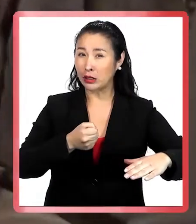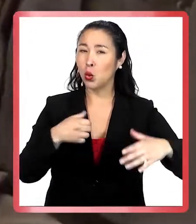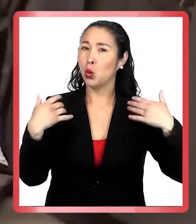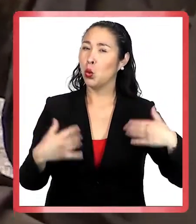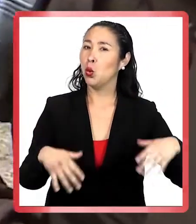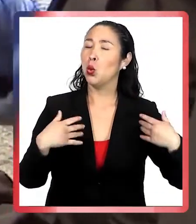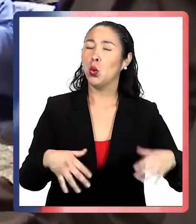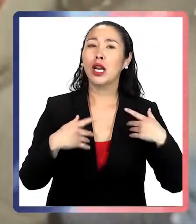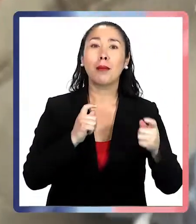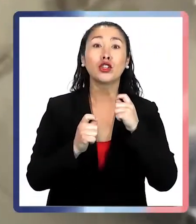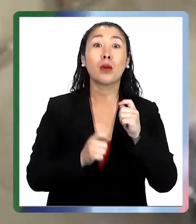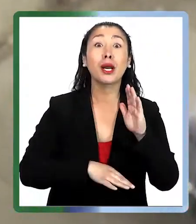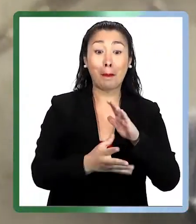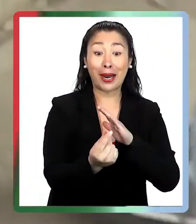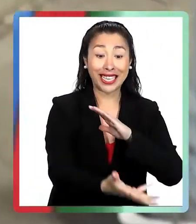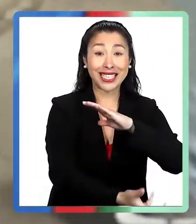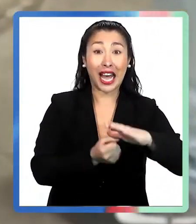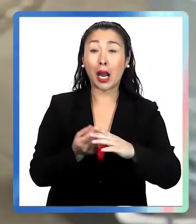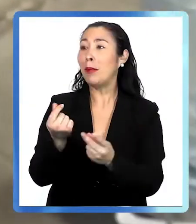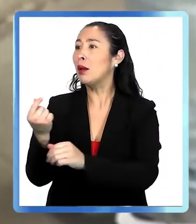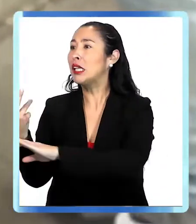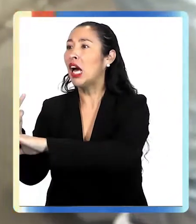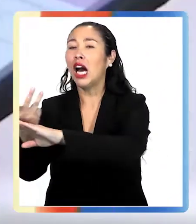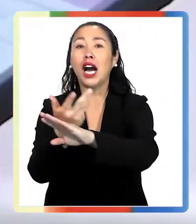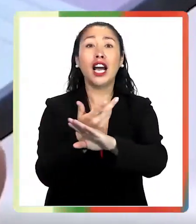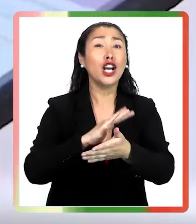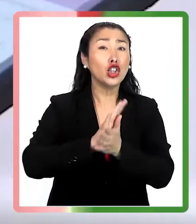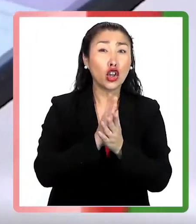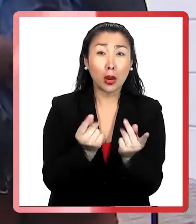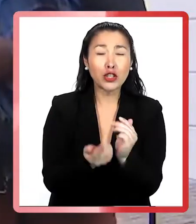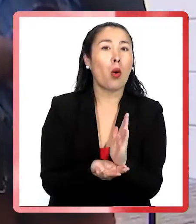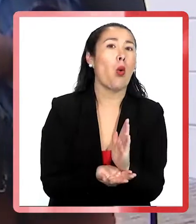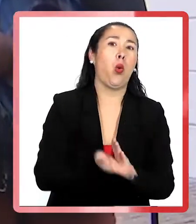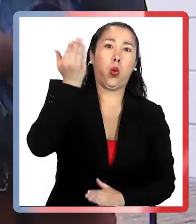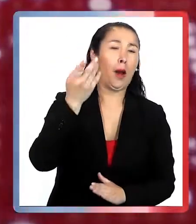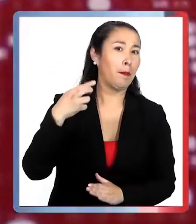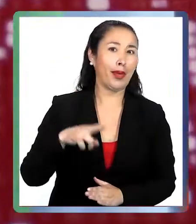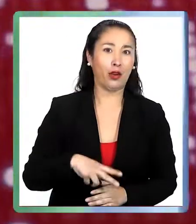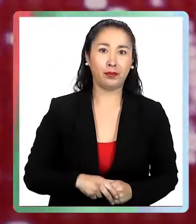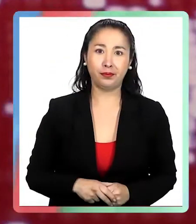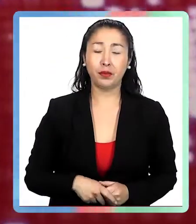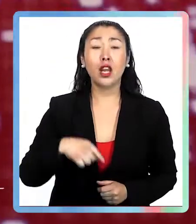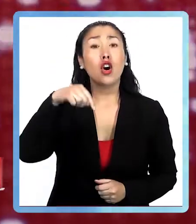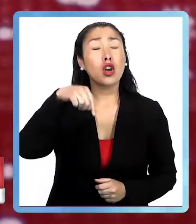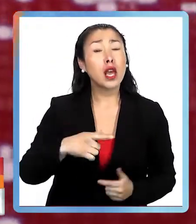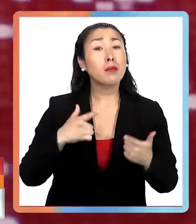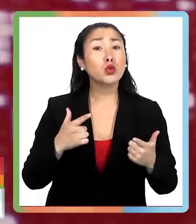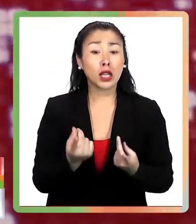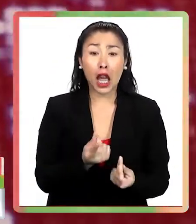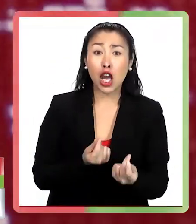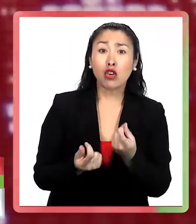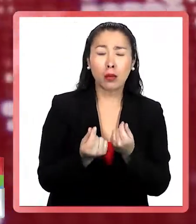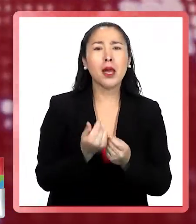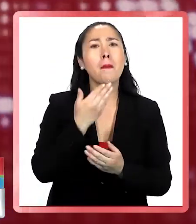bomba, porque con más dinero circulando, los precios se van a disparar aún más. Hoy día, afortunadamente, cierto, nuestra economía